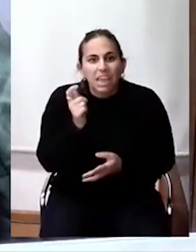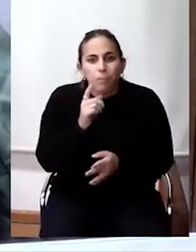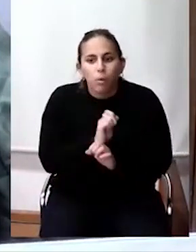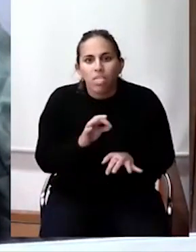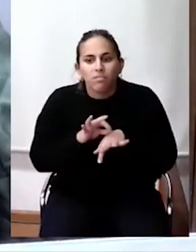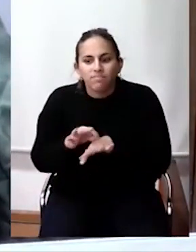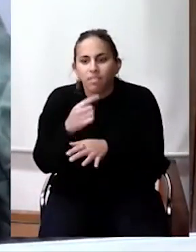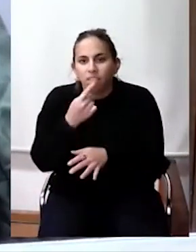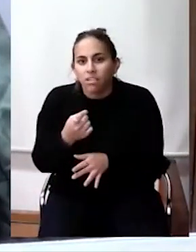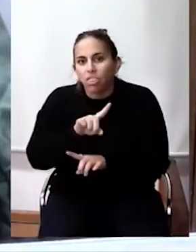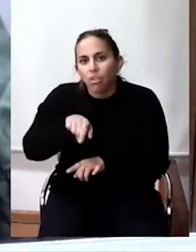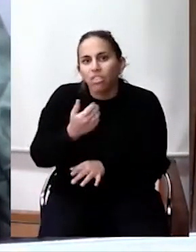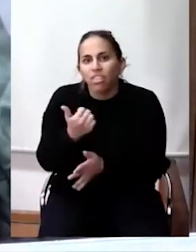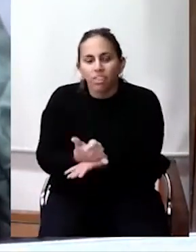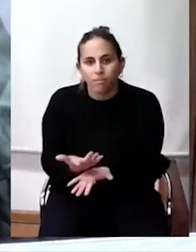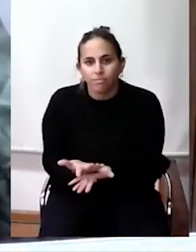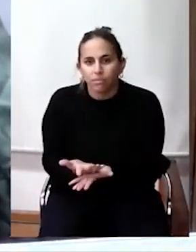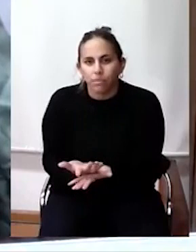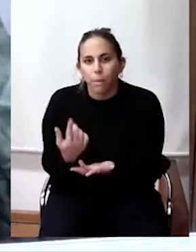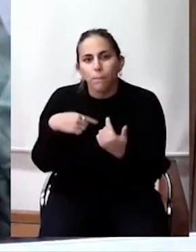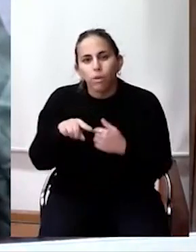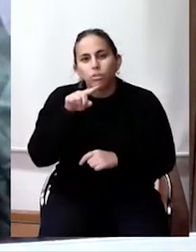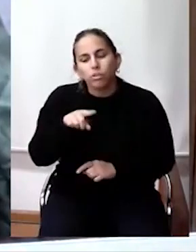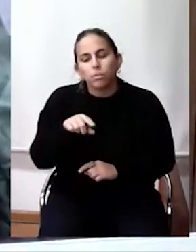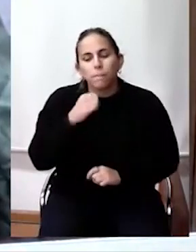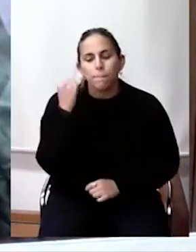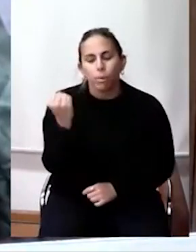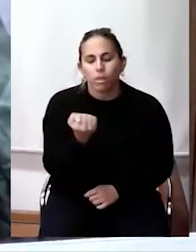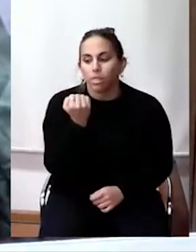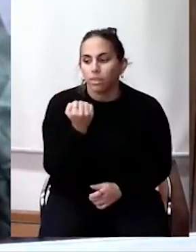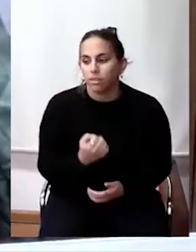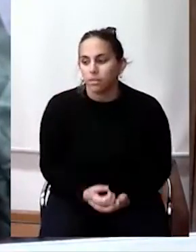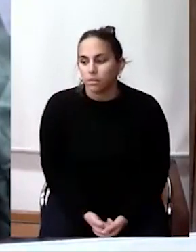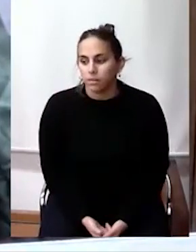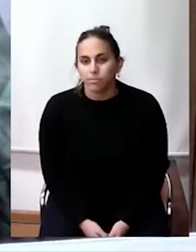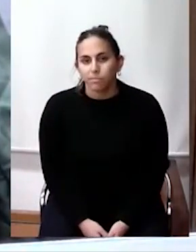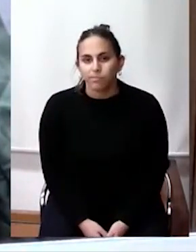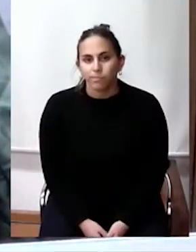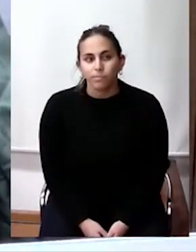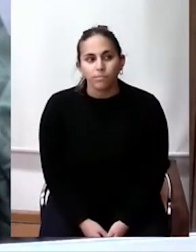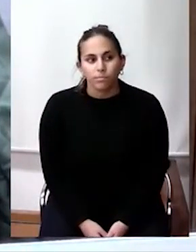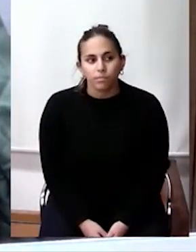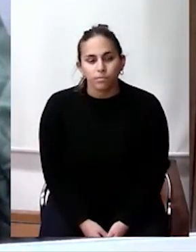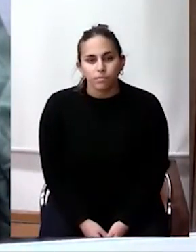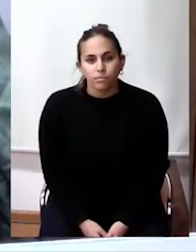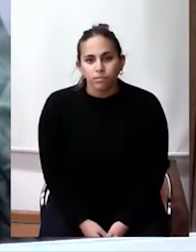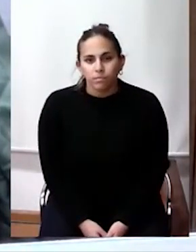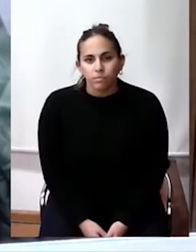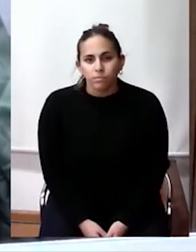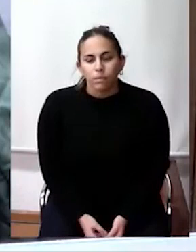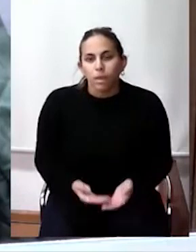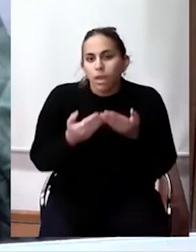ubicación geográfica por eso es imprescindible eh que se comience